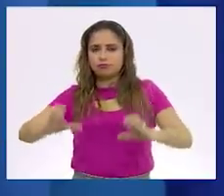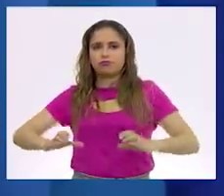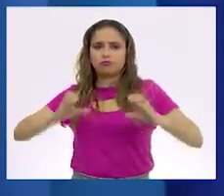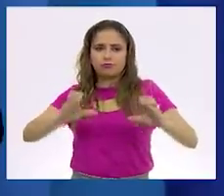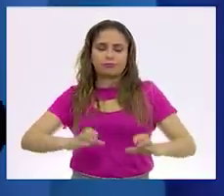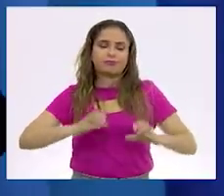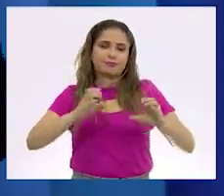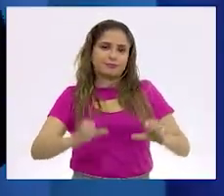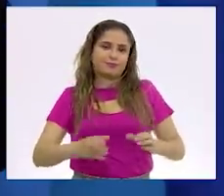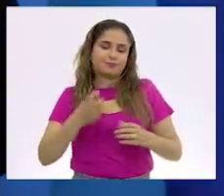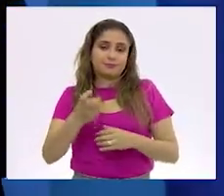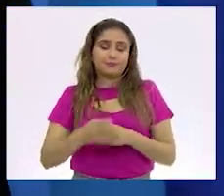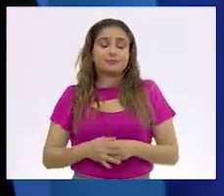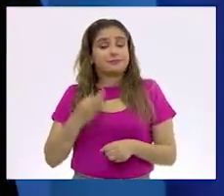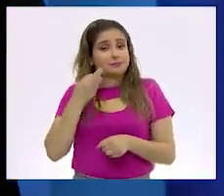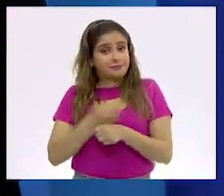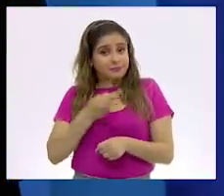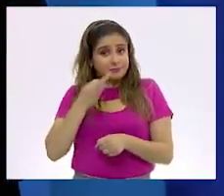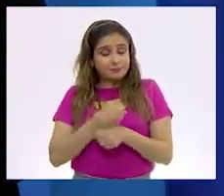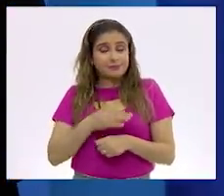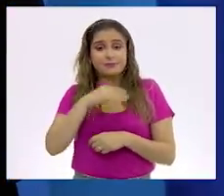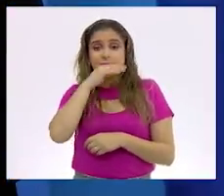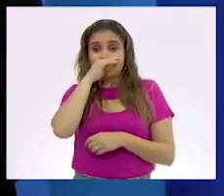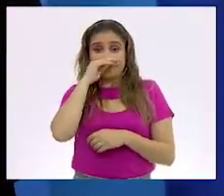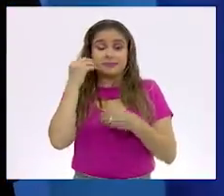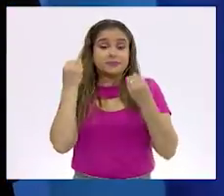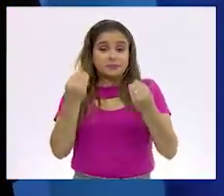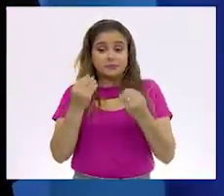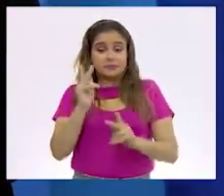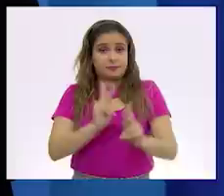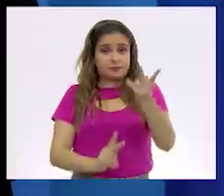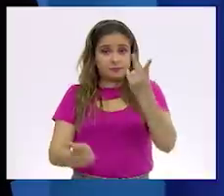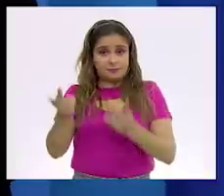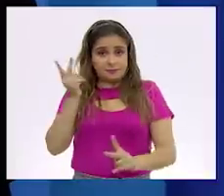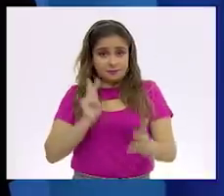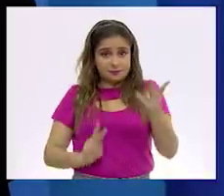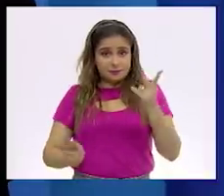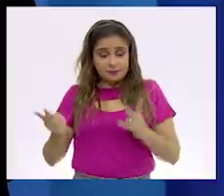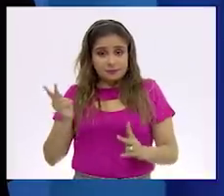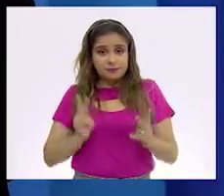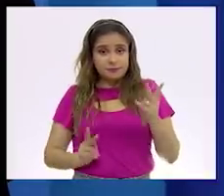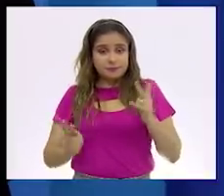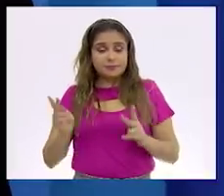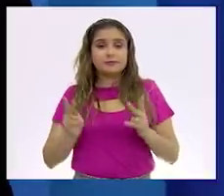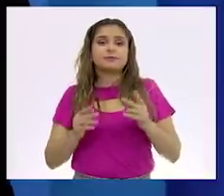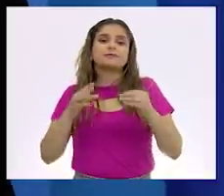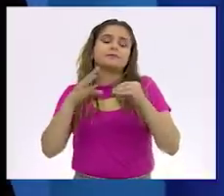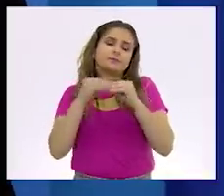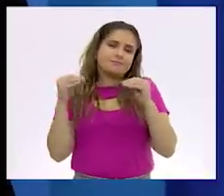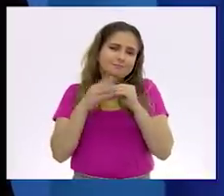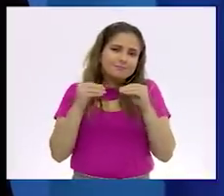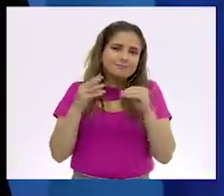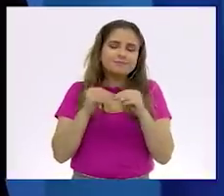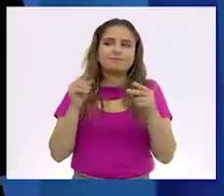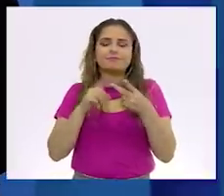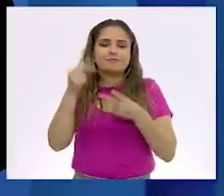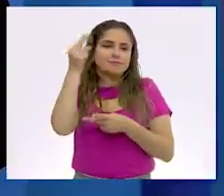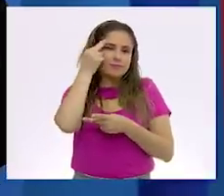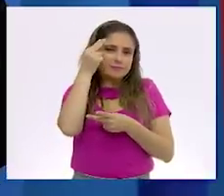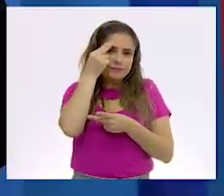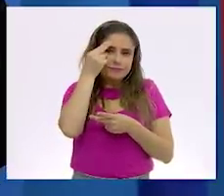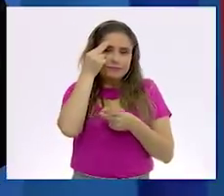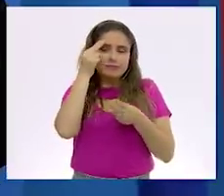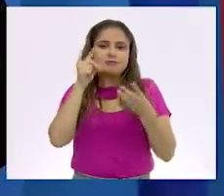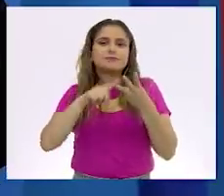características. En la actualidad, una gran cantidad de plantas de valor comercial, como los plátanos, uvas